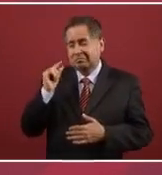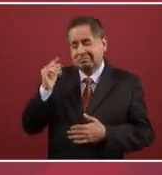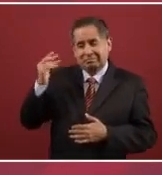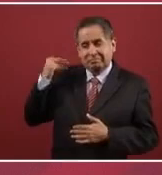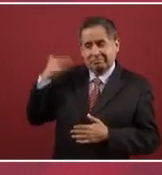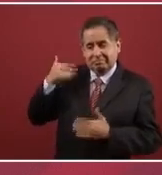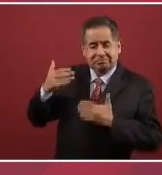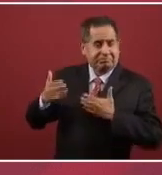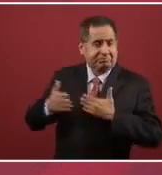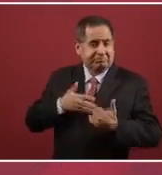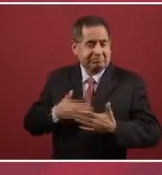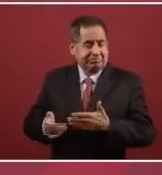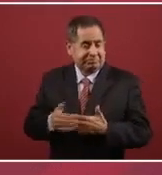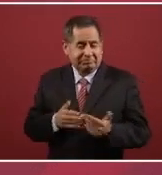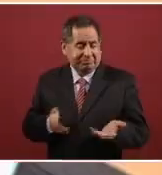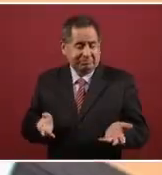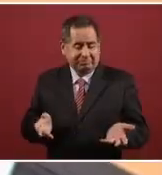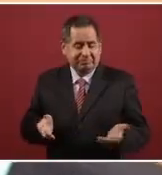tiempos.